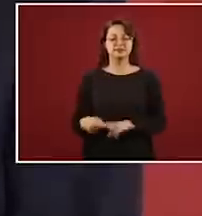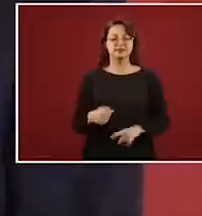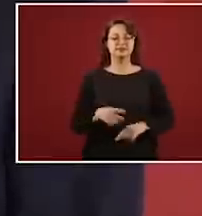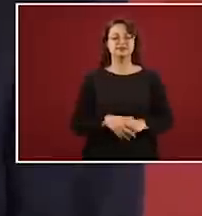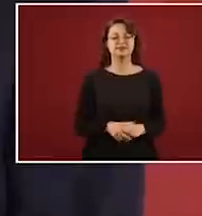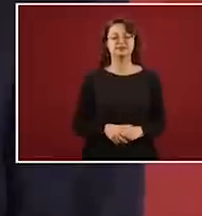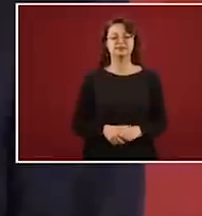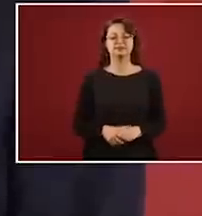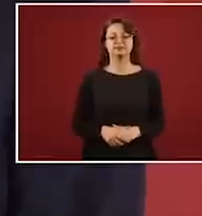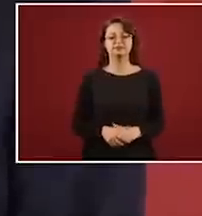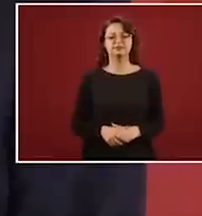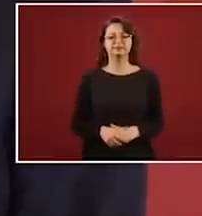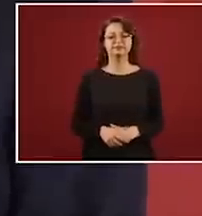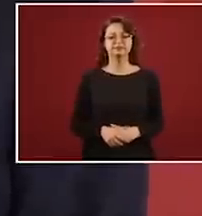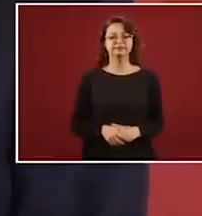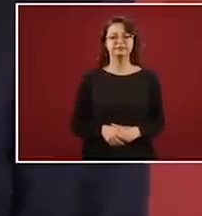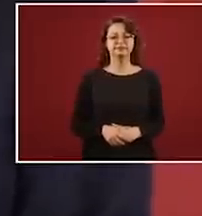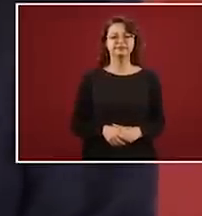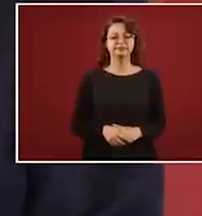gobierno.